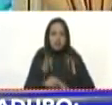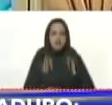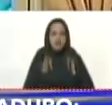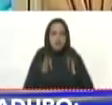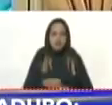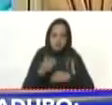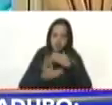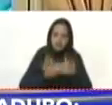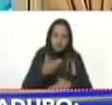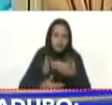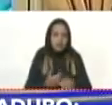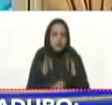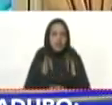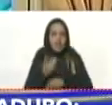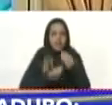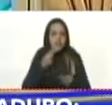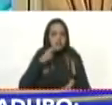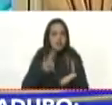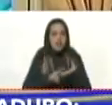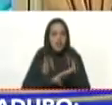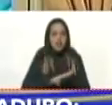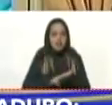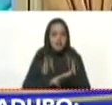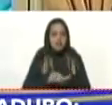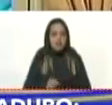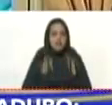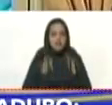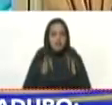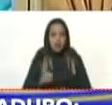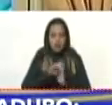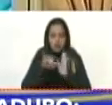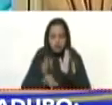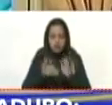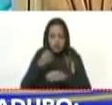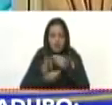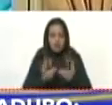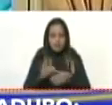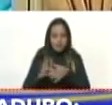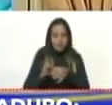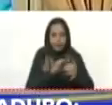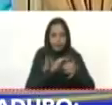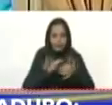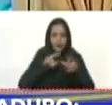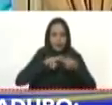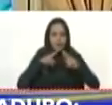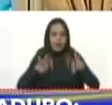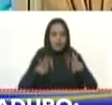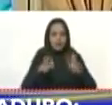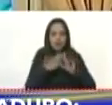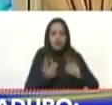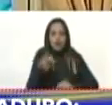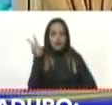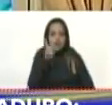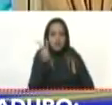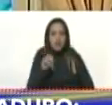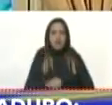permanentemente. Y haciendo realidad, letra viva, esta constitución que es el pacto de paz entre todos los venezolanos y